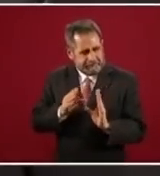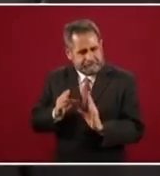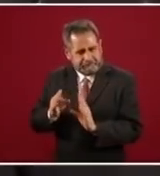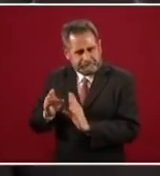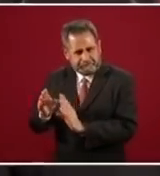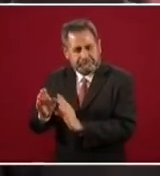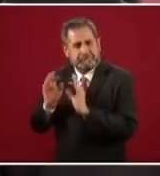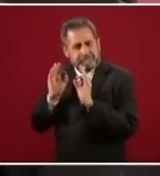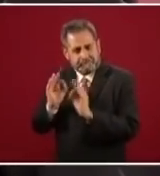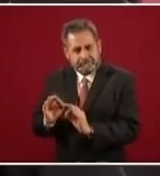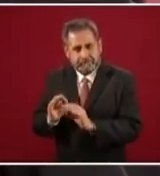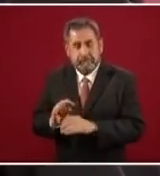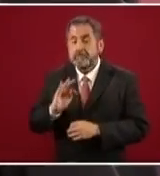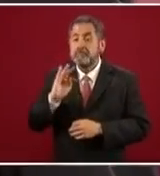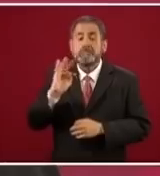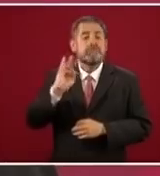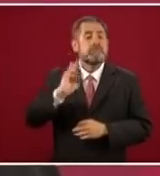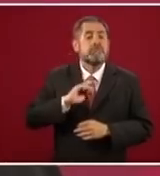Porque si no,